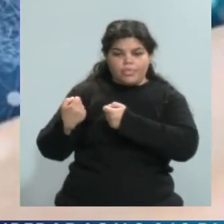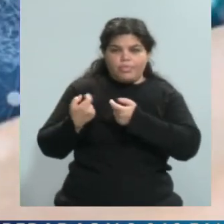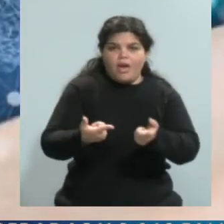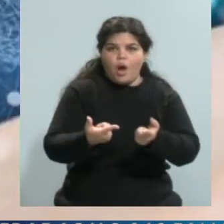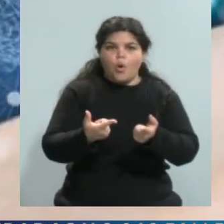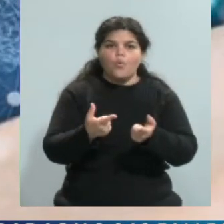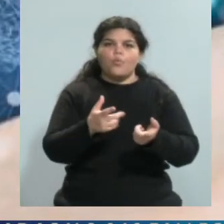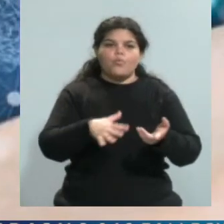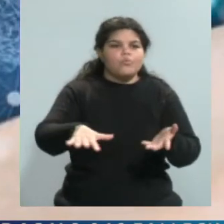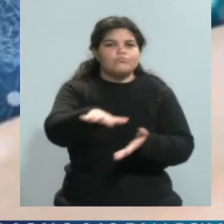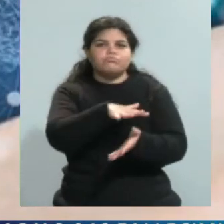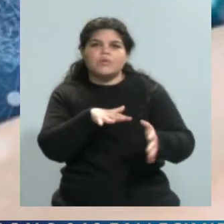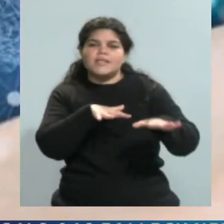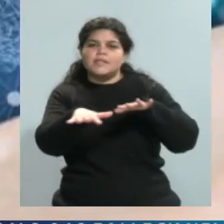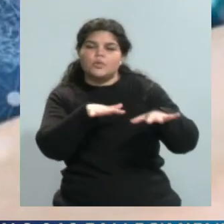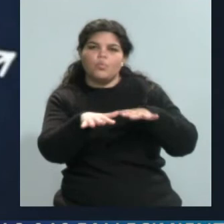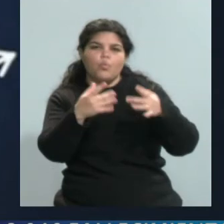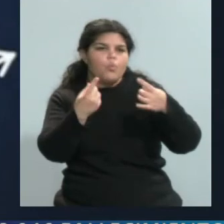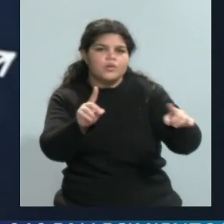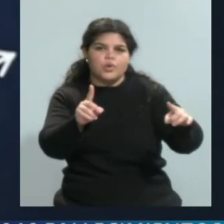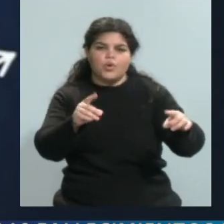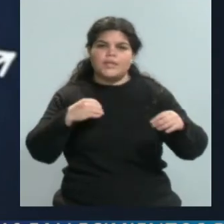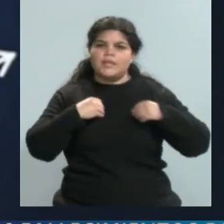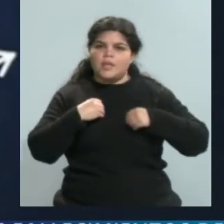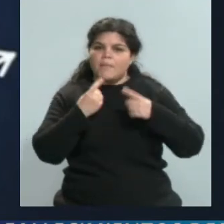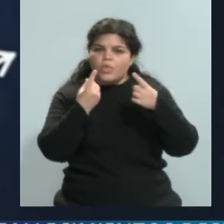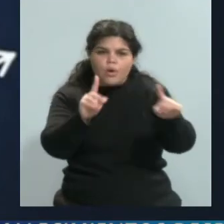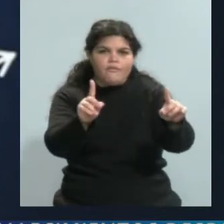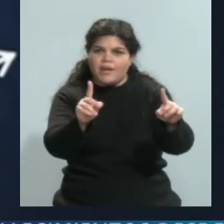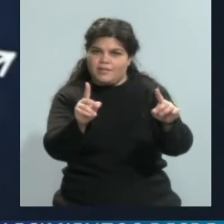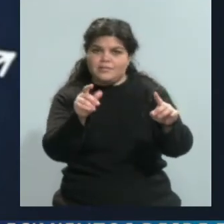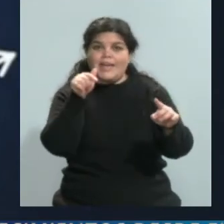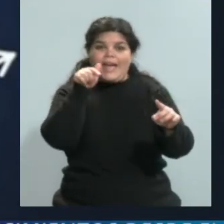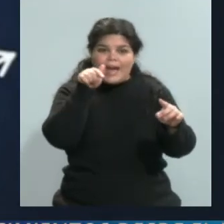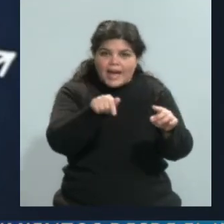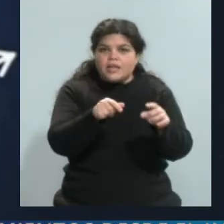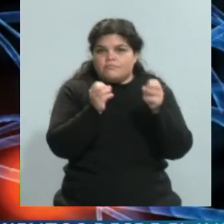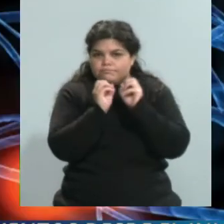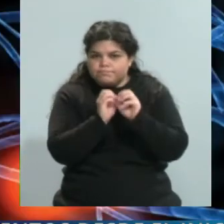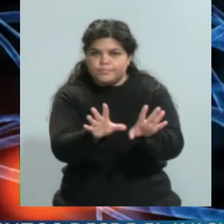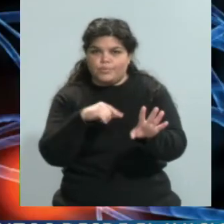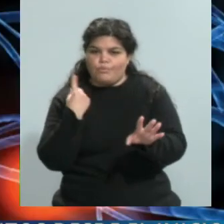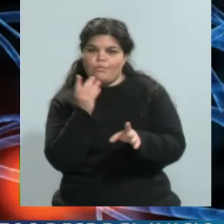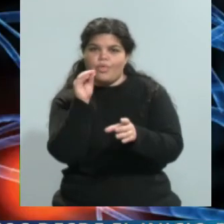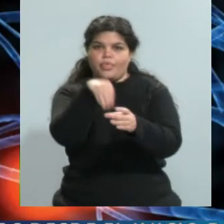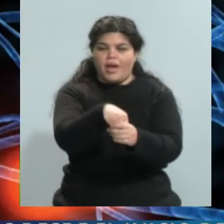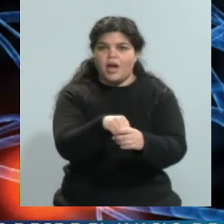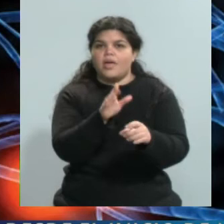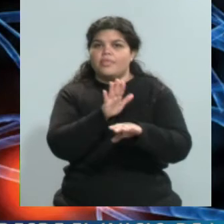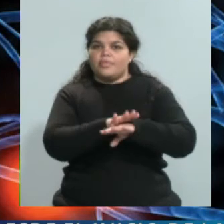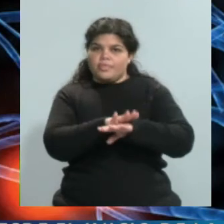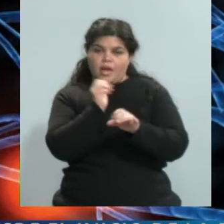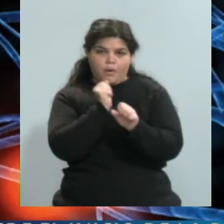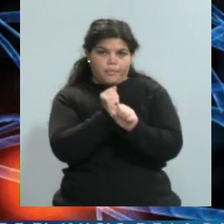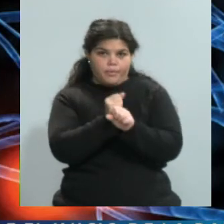diferente y un nivel prestacional diferente en cuanto a la parte interna como empresa. Eso fue lo que empezó